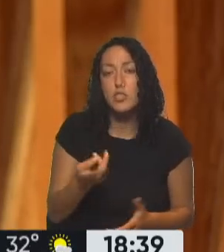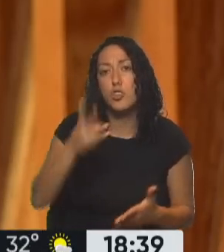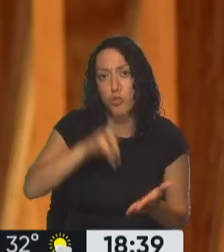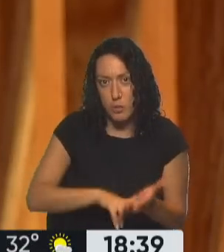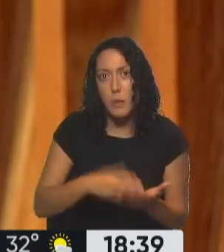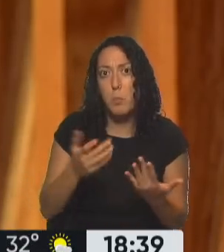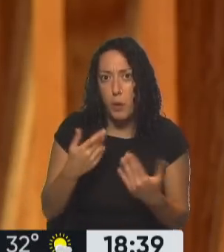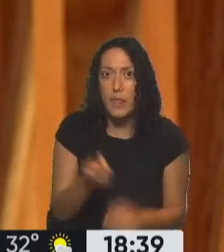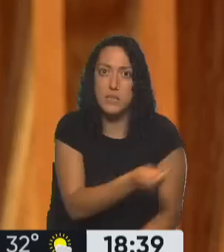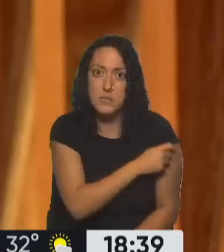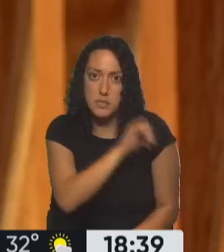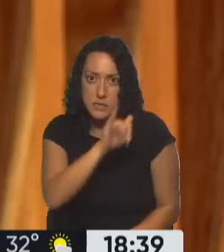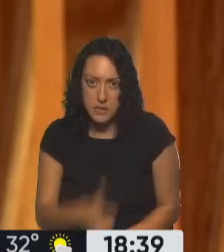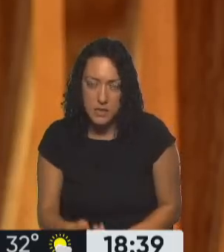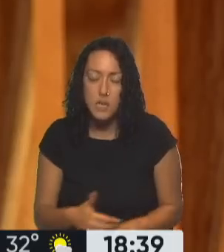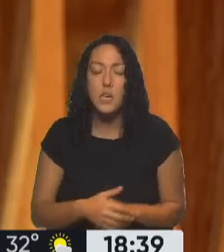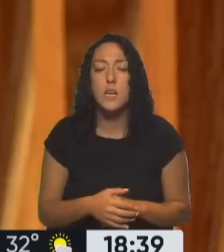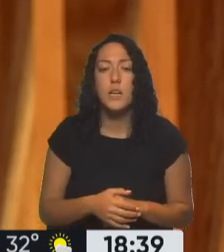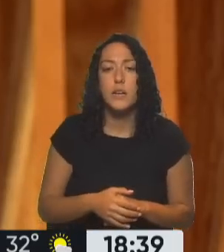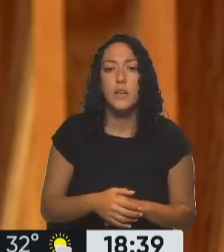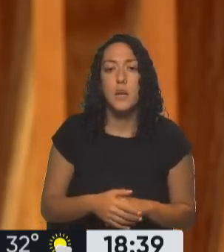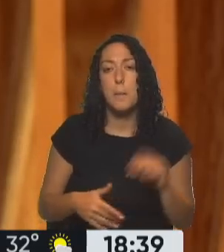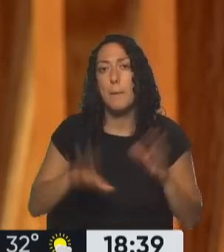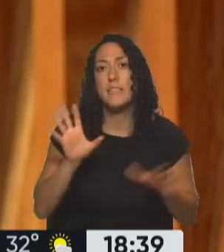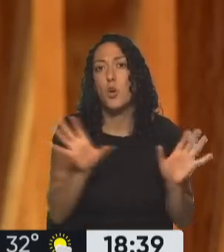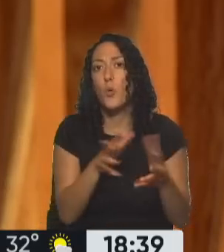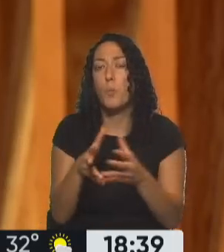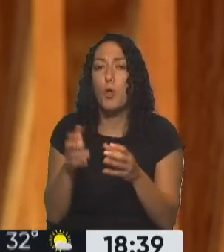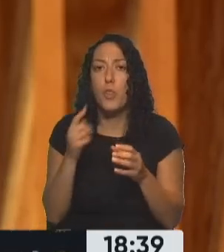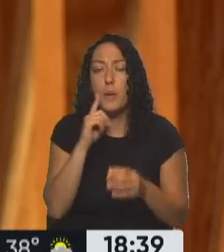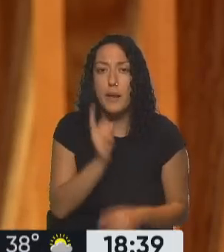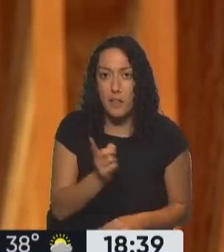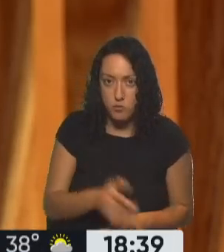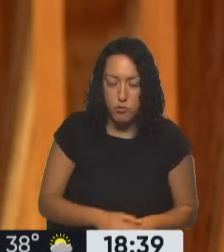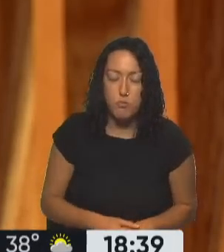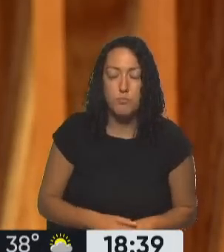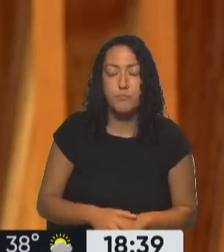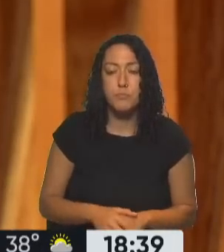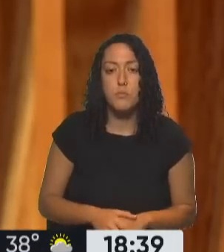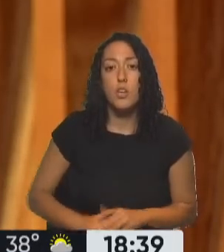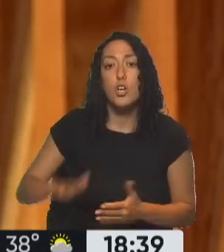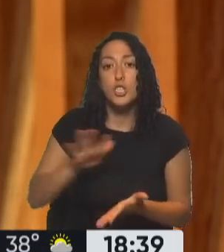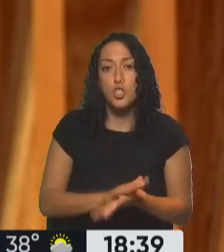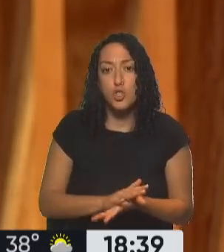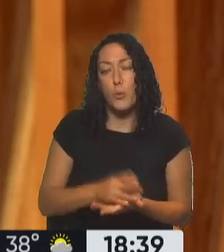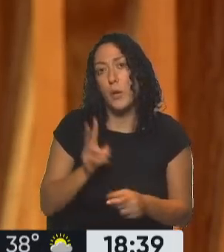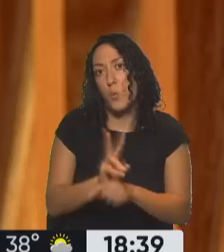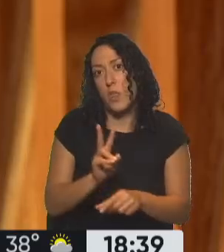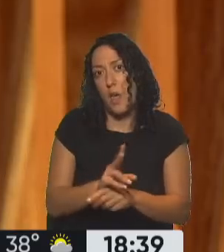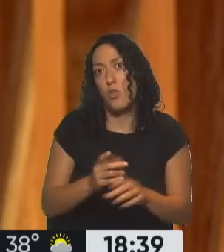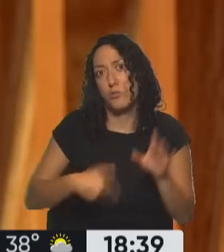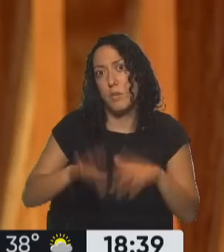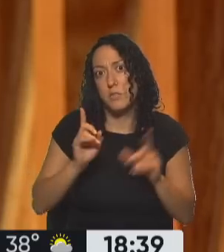recibir ese refuerzo, sobre todo quienes tienen condiciones de riesgo y desde el punto de vista de los cuidados, ¿no es cierto?